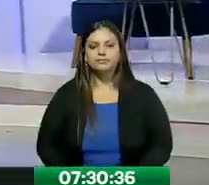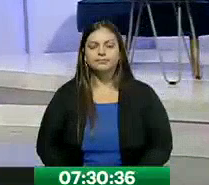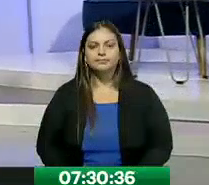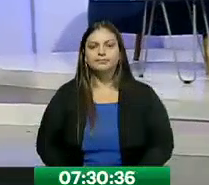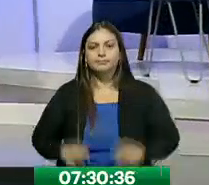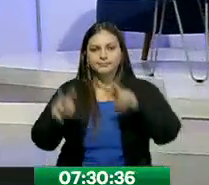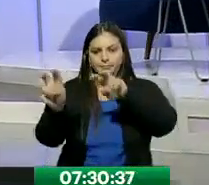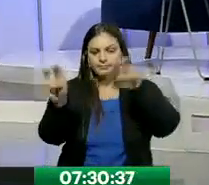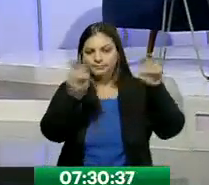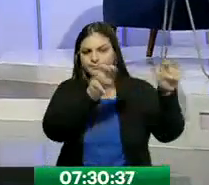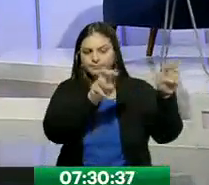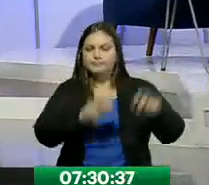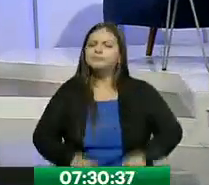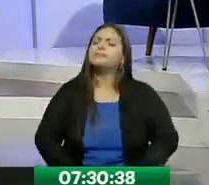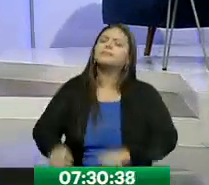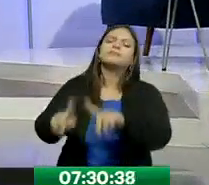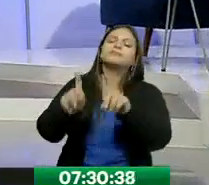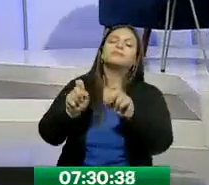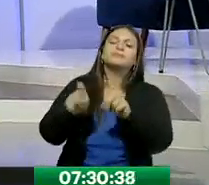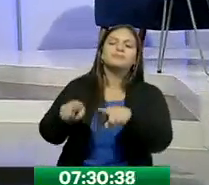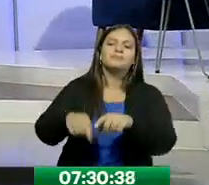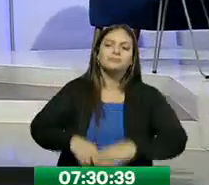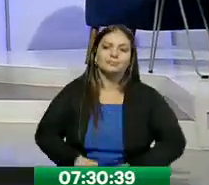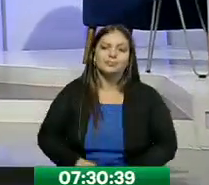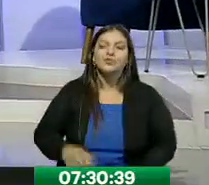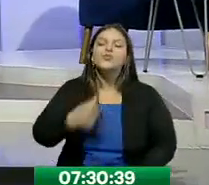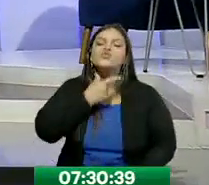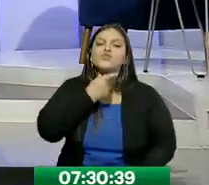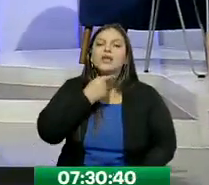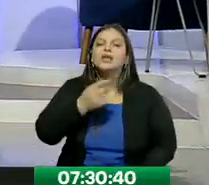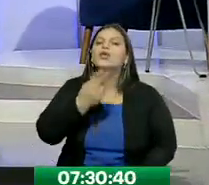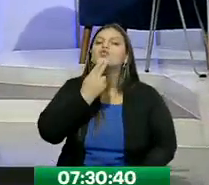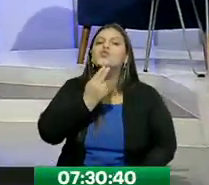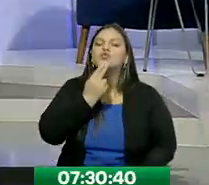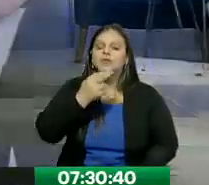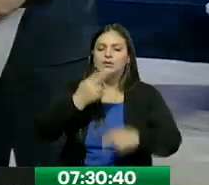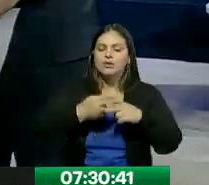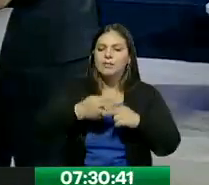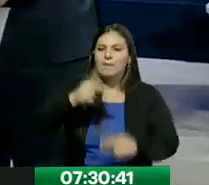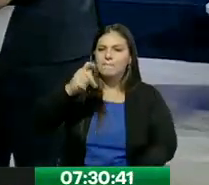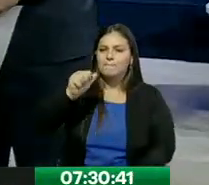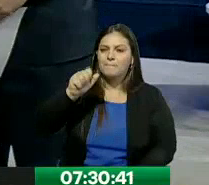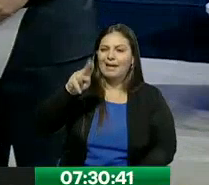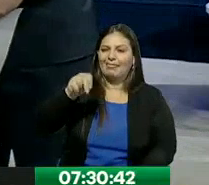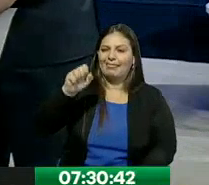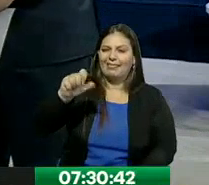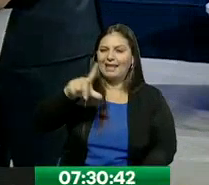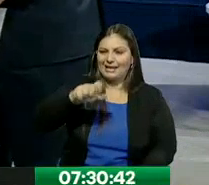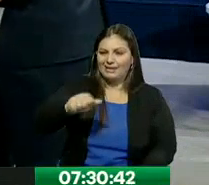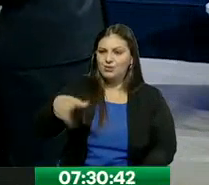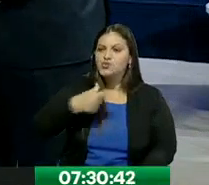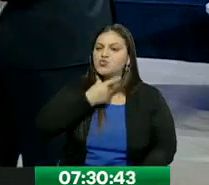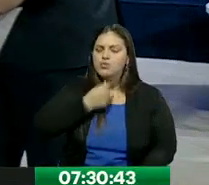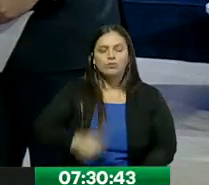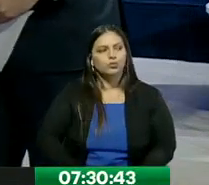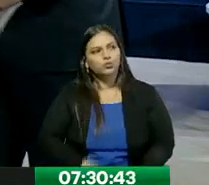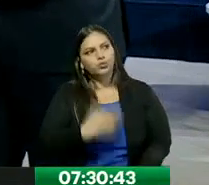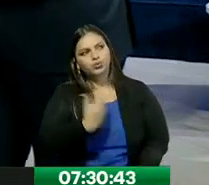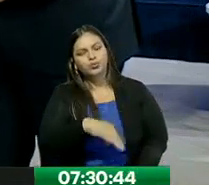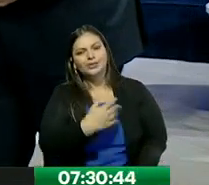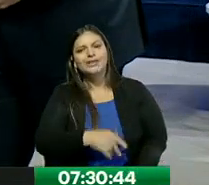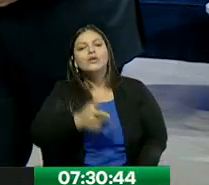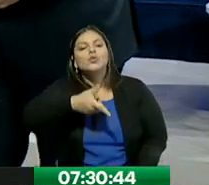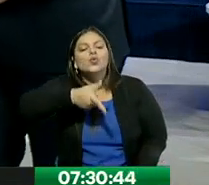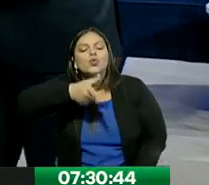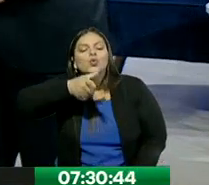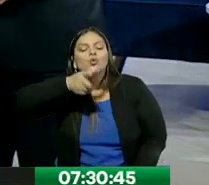de tema. Yo le pregunto, mi querido José Luis, ¿a usted le gusta la panela? Me encanta. Hay un juguito de panela con limón. Es extraordinario para